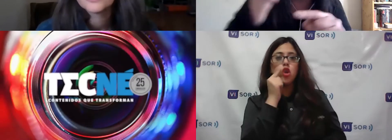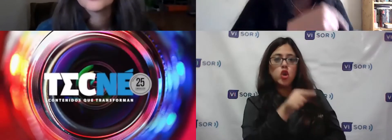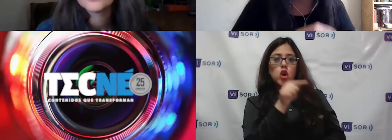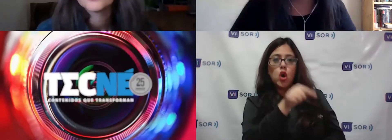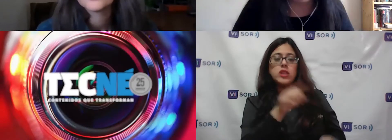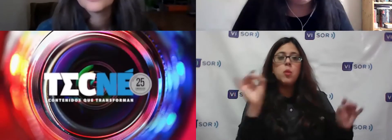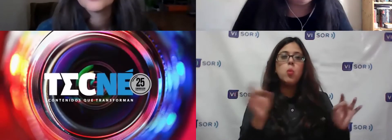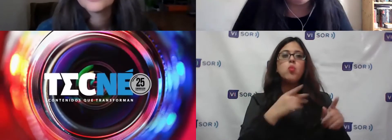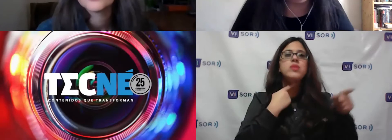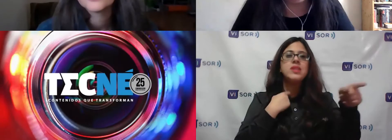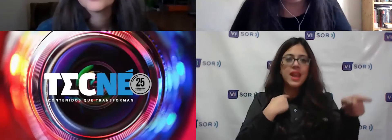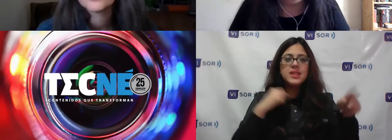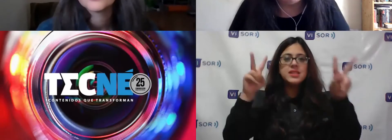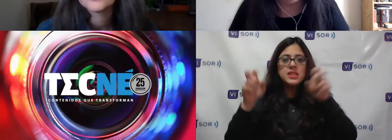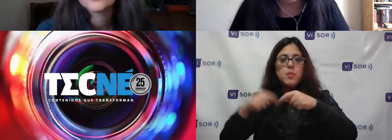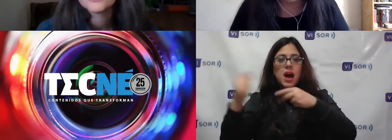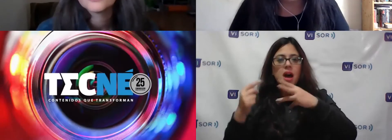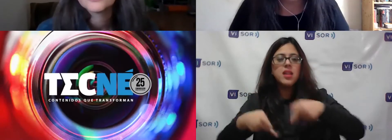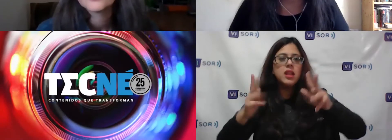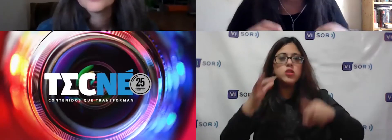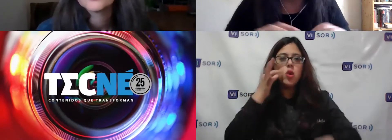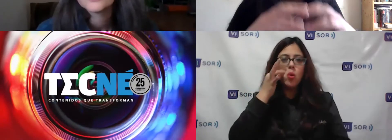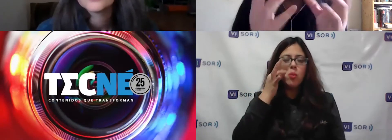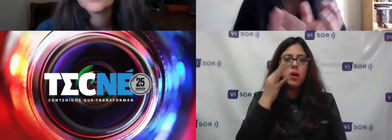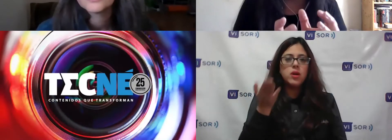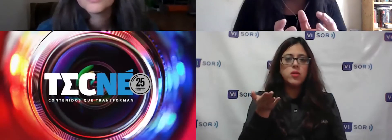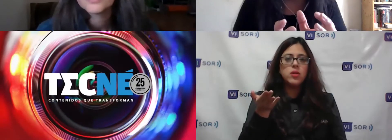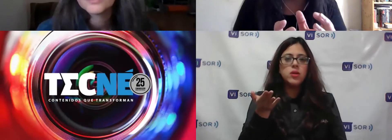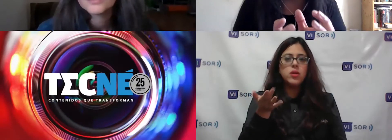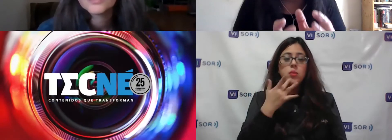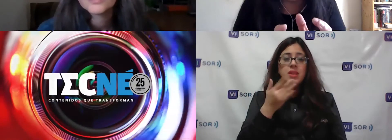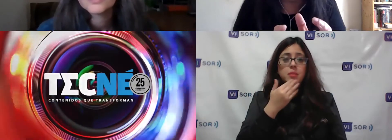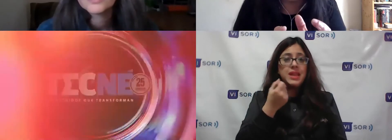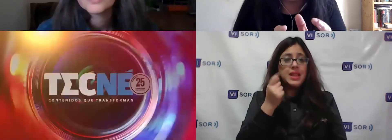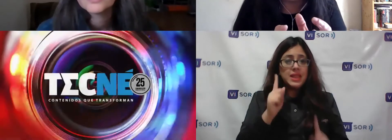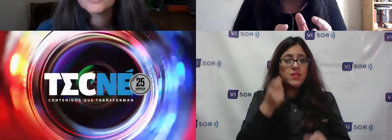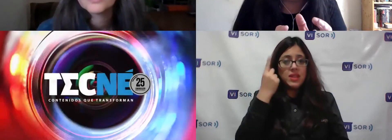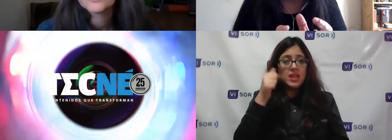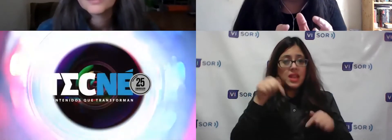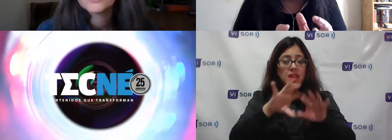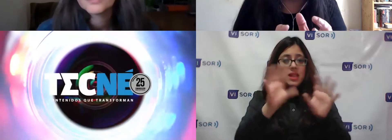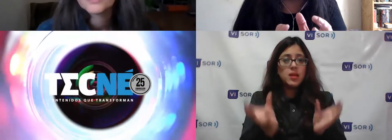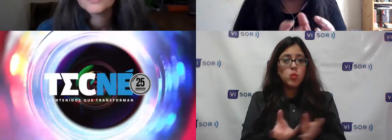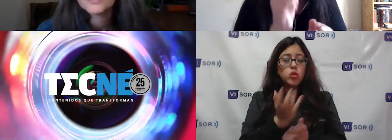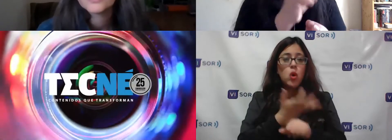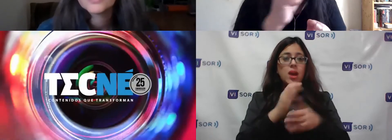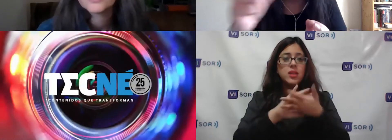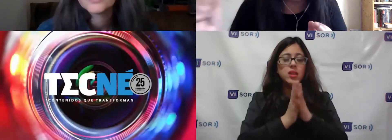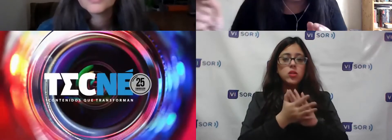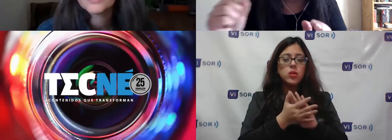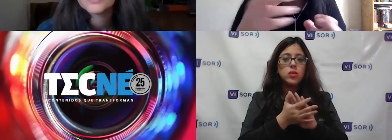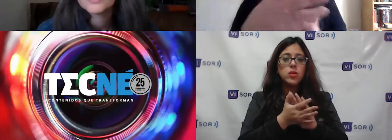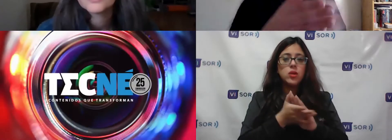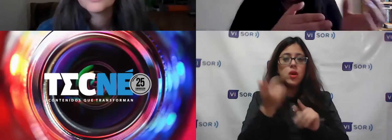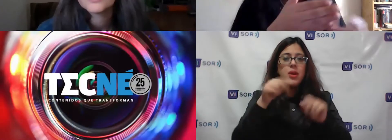interesan las temáticas de derecho humano porque hay que entender que en este mundo hay de todo pero pero es más